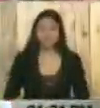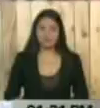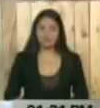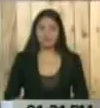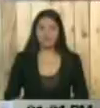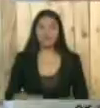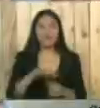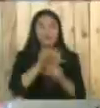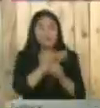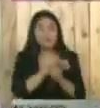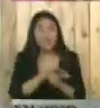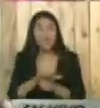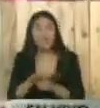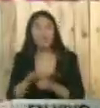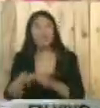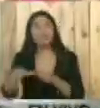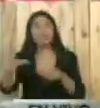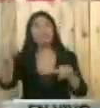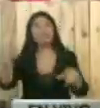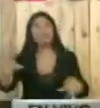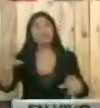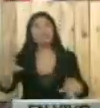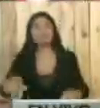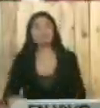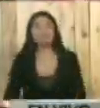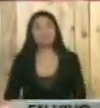del Tamacuro, del Tamacuro.